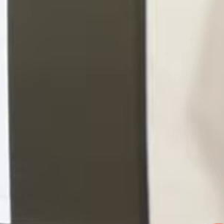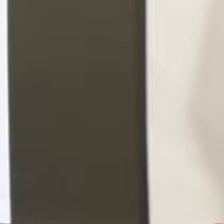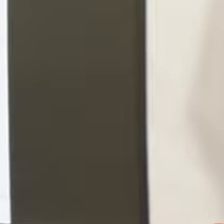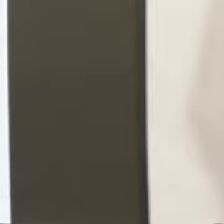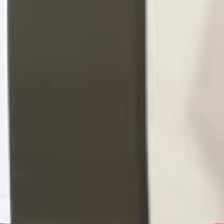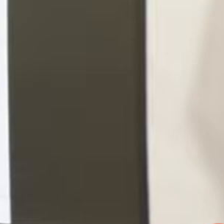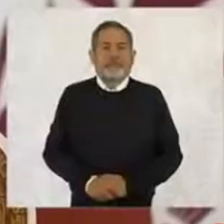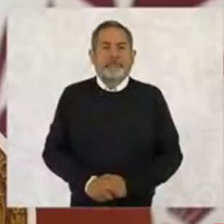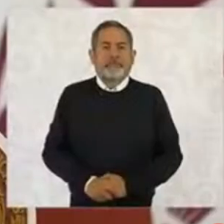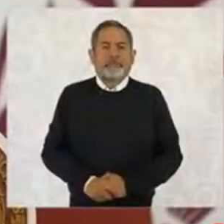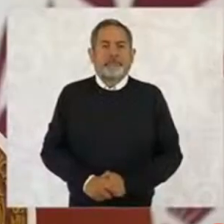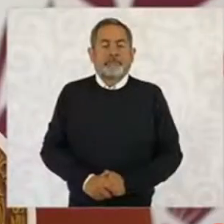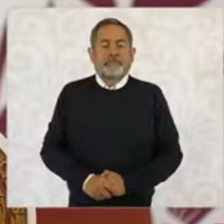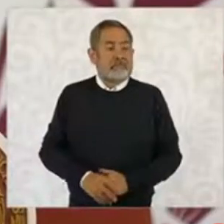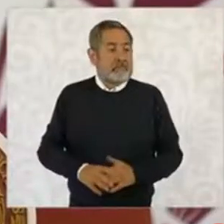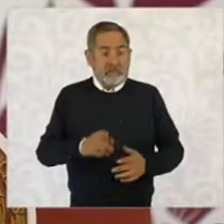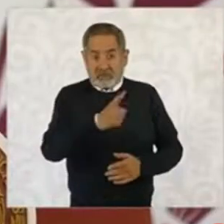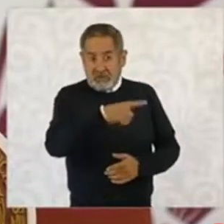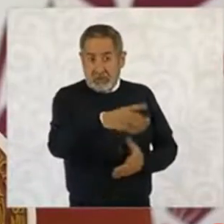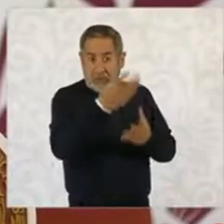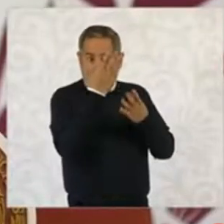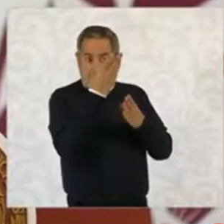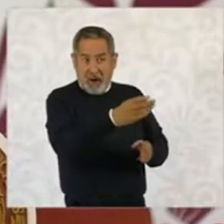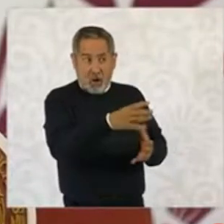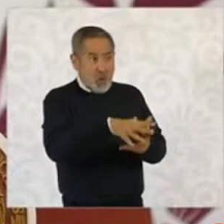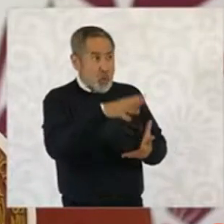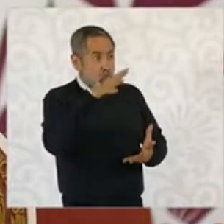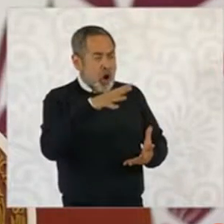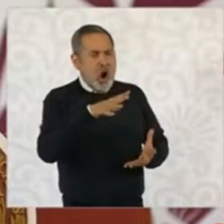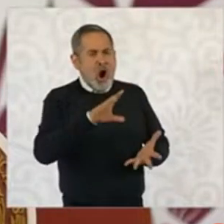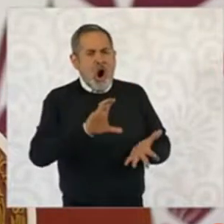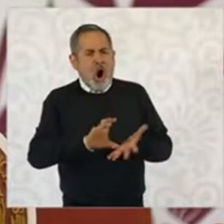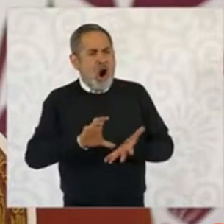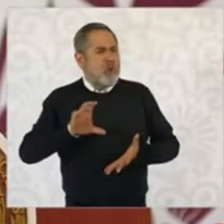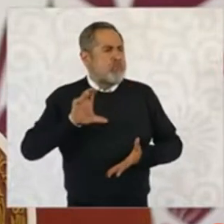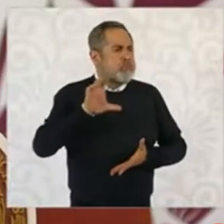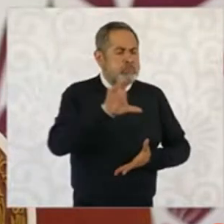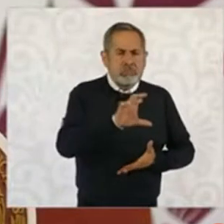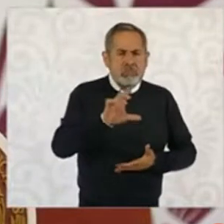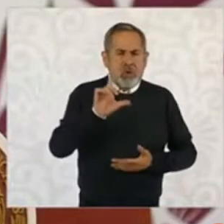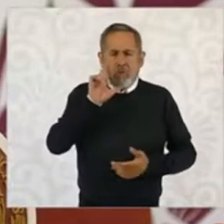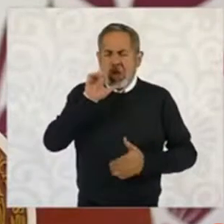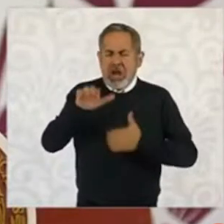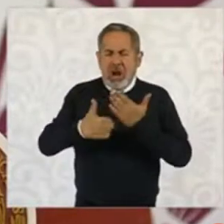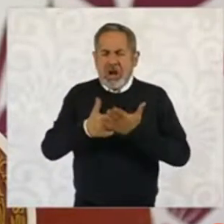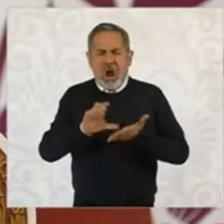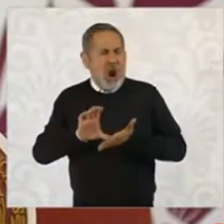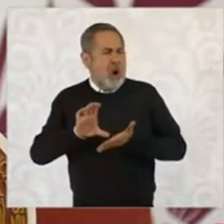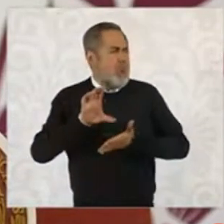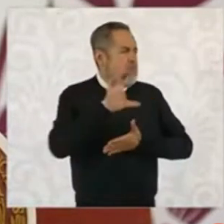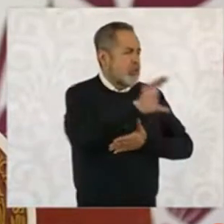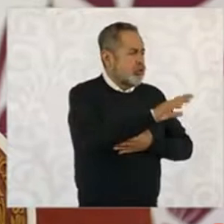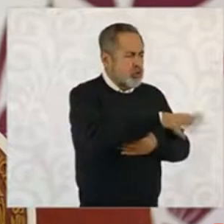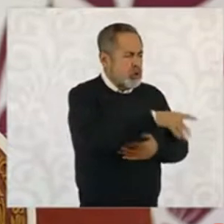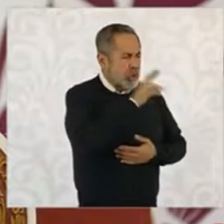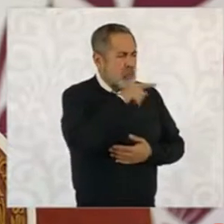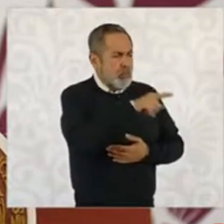recibieron sin ningún problema, de la noche a la mañana desaparecieron sus